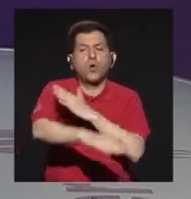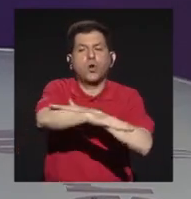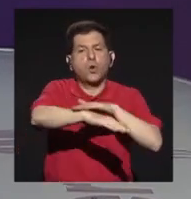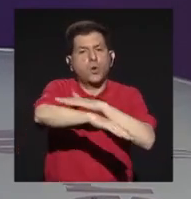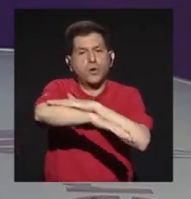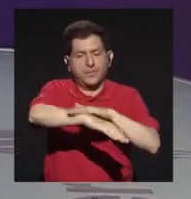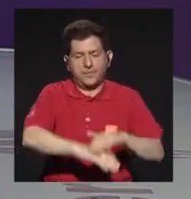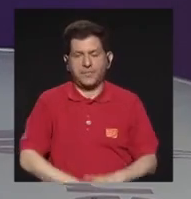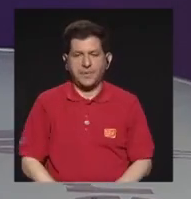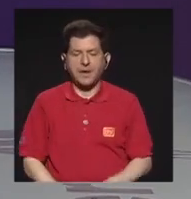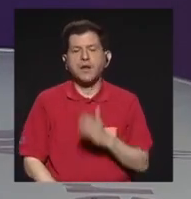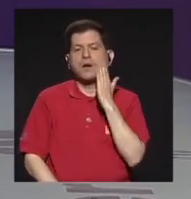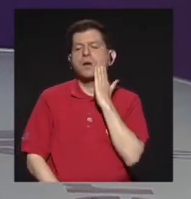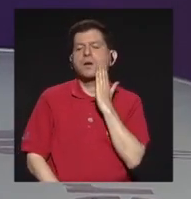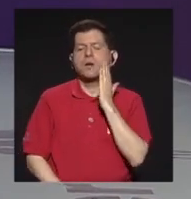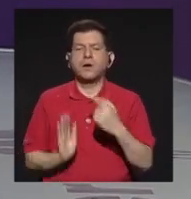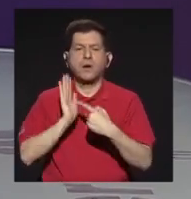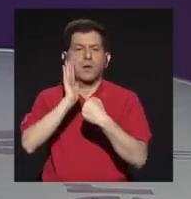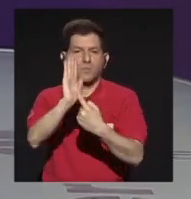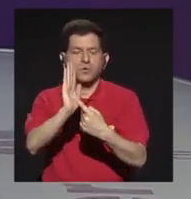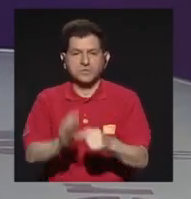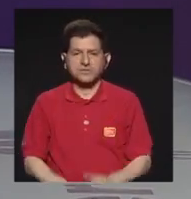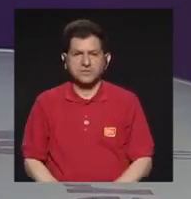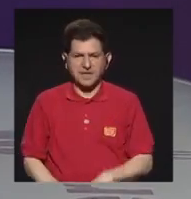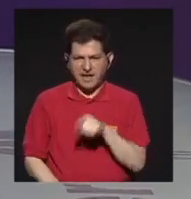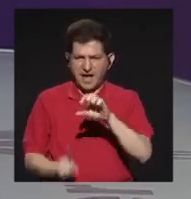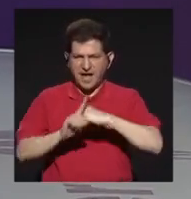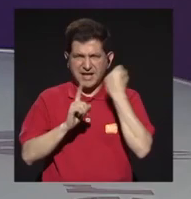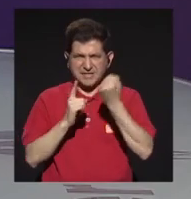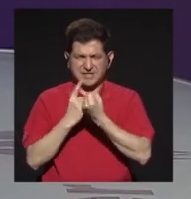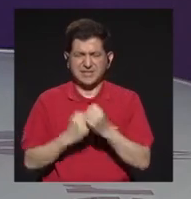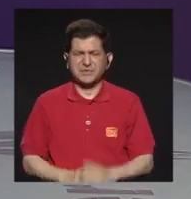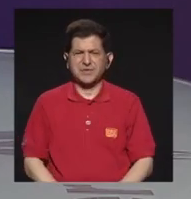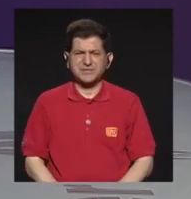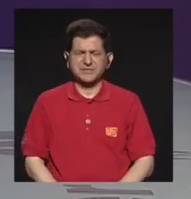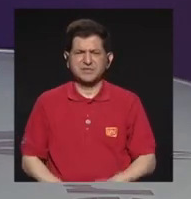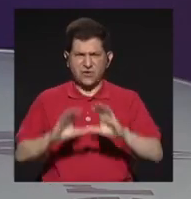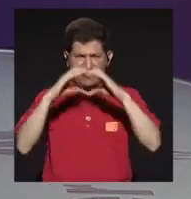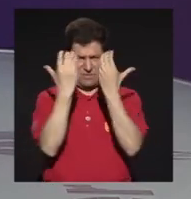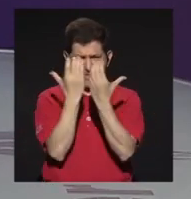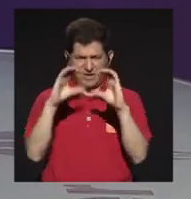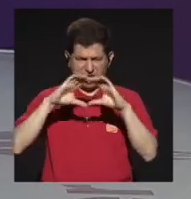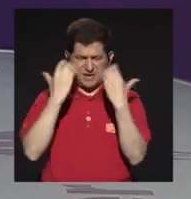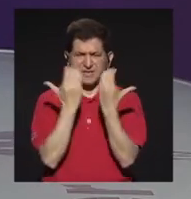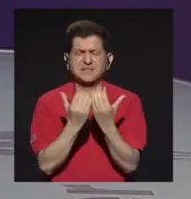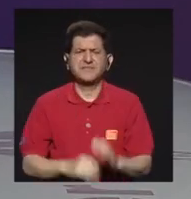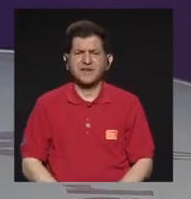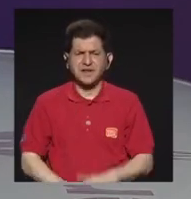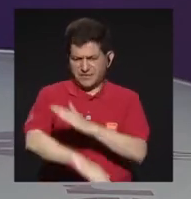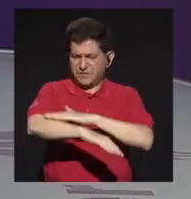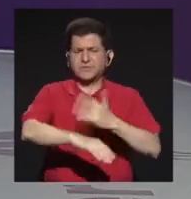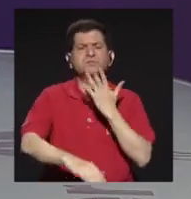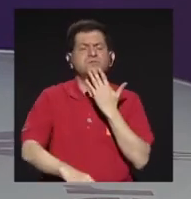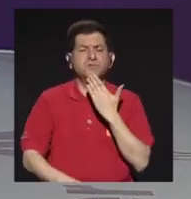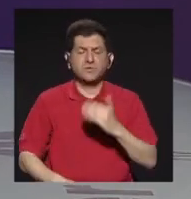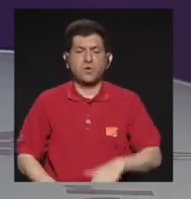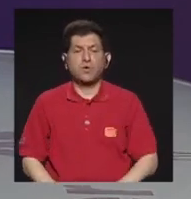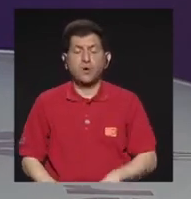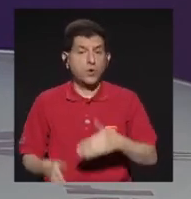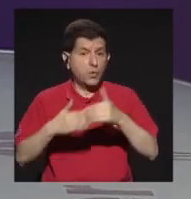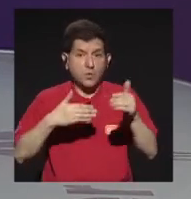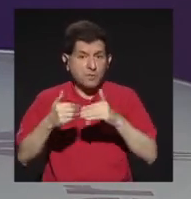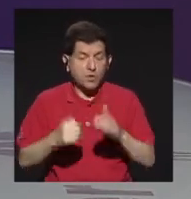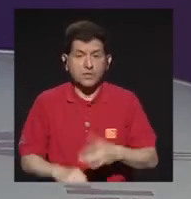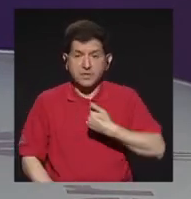morena que nos estaba hablando de una racialización de las mujeres del sur global aunque seamos una frontera norte